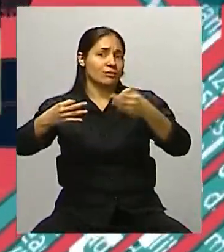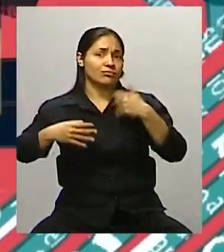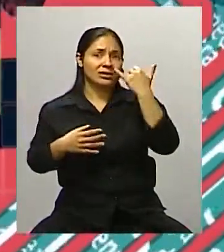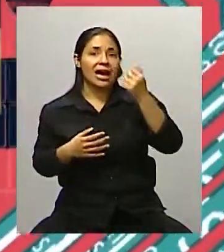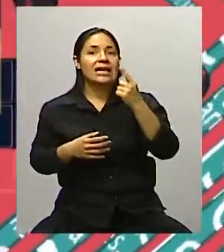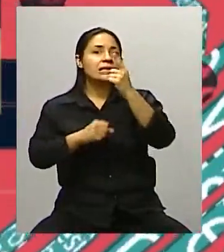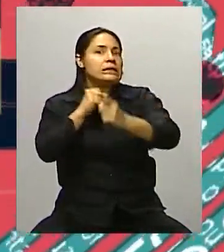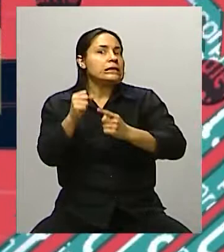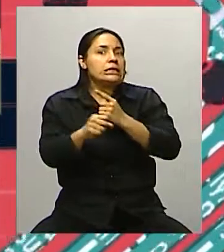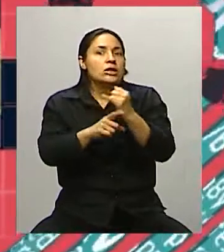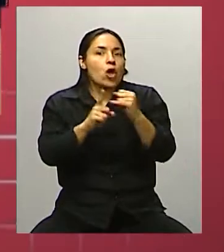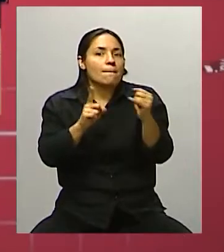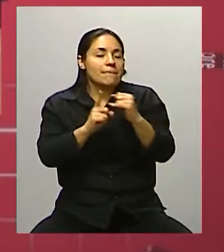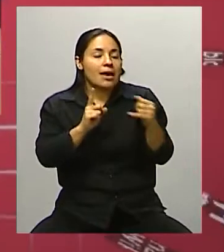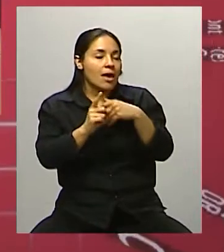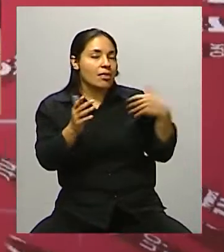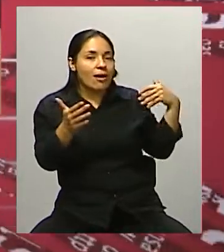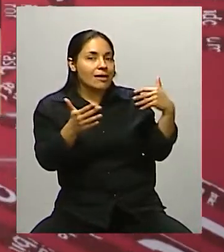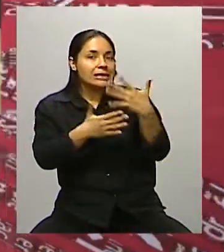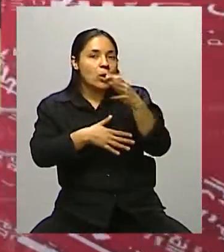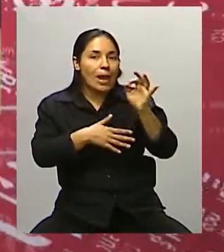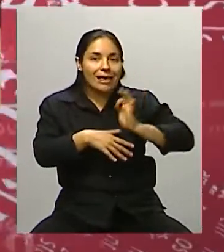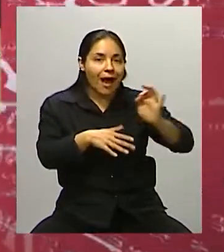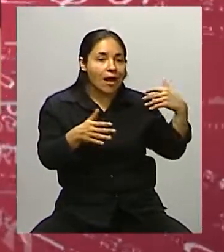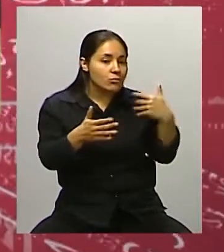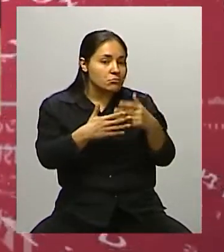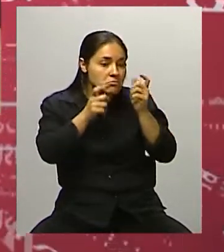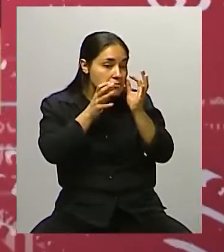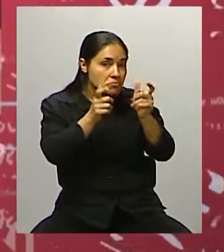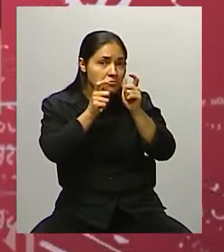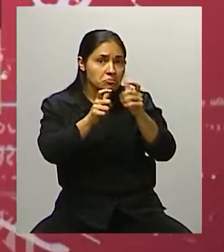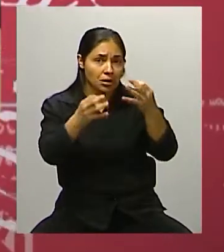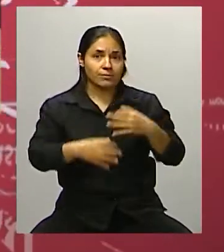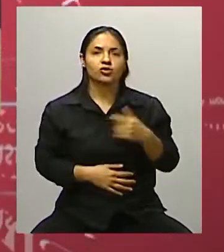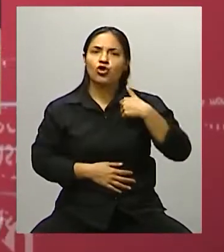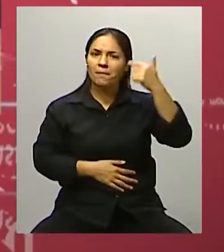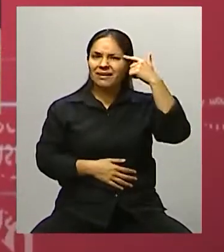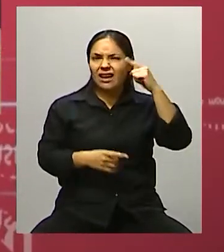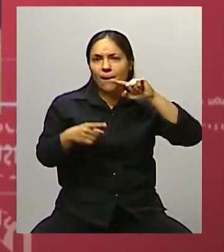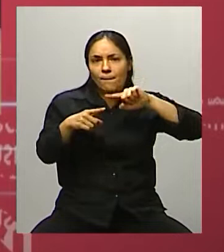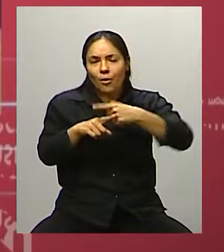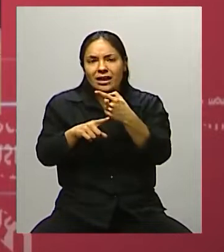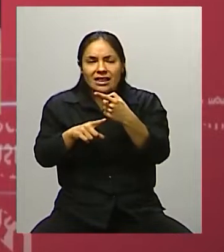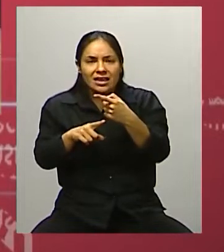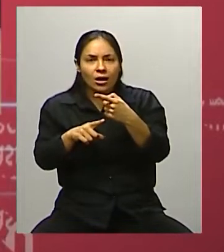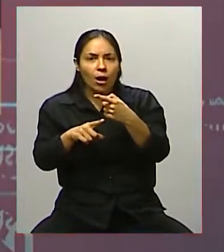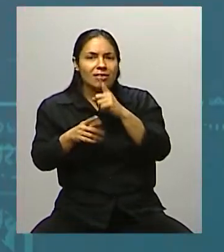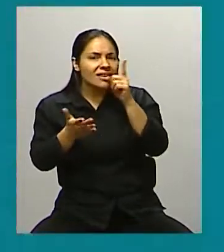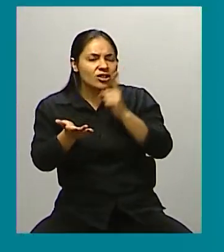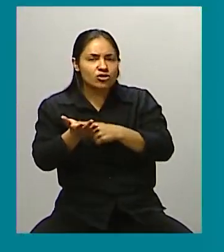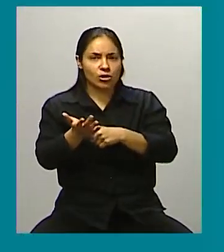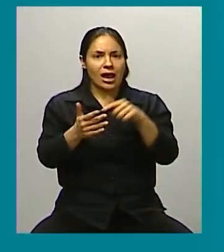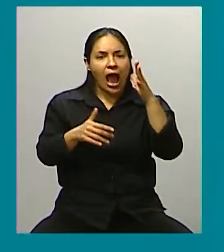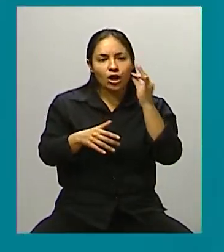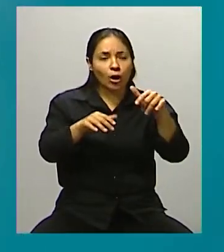siglo. Yo no veo la necesidad política de alterar algo que funciona bien. El problema